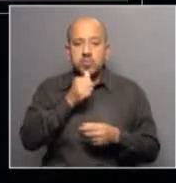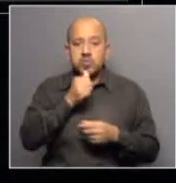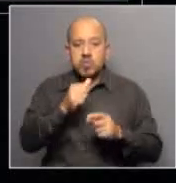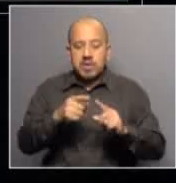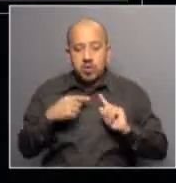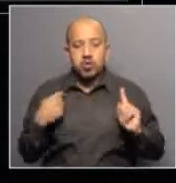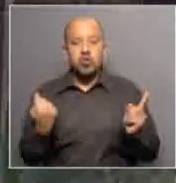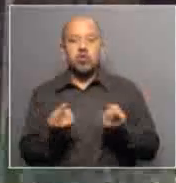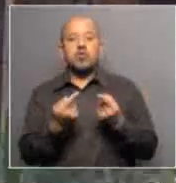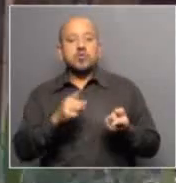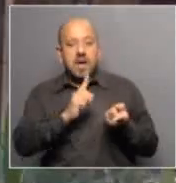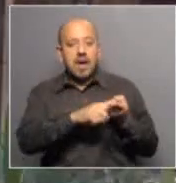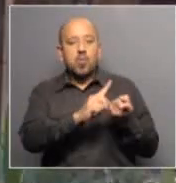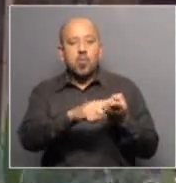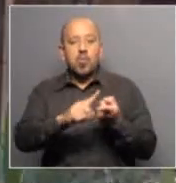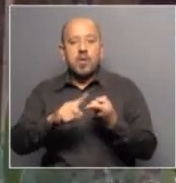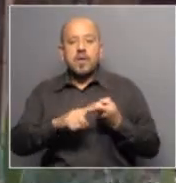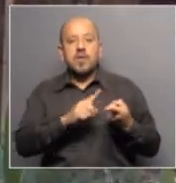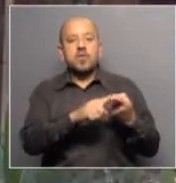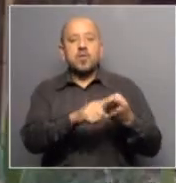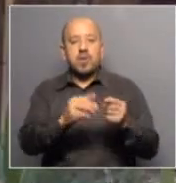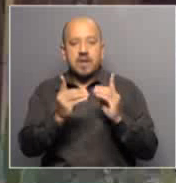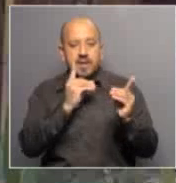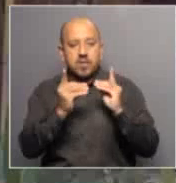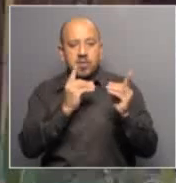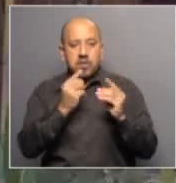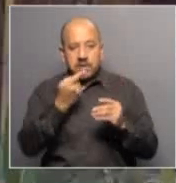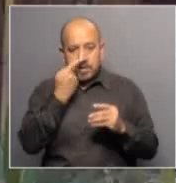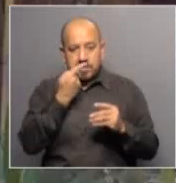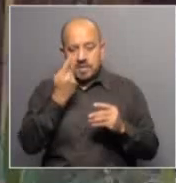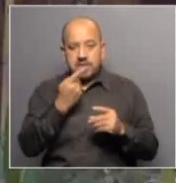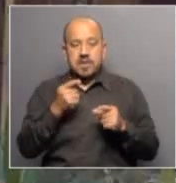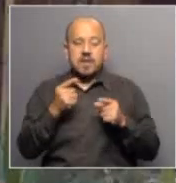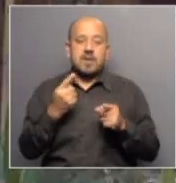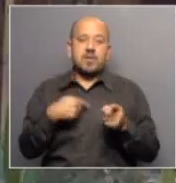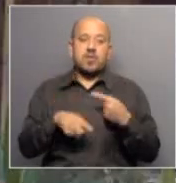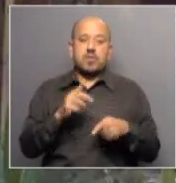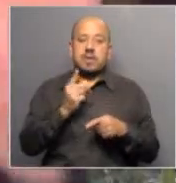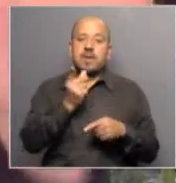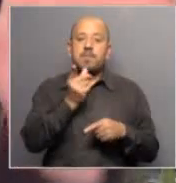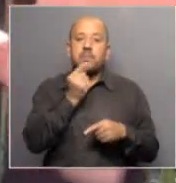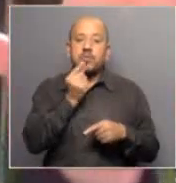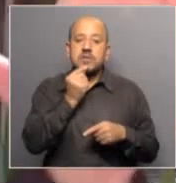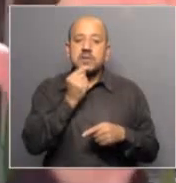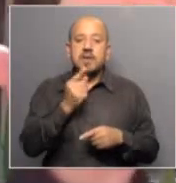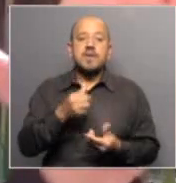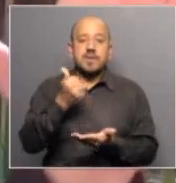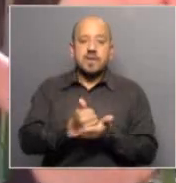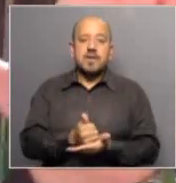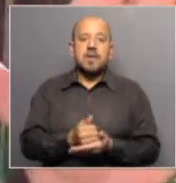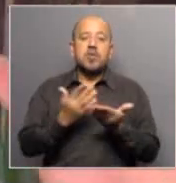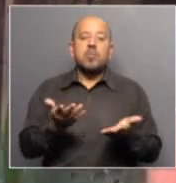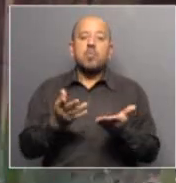la comunidad. Tienen una puerta abierta al diálogo muy interesante y la policía sí participa, digamos, como